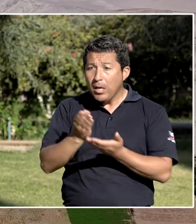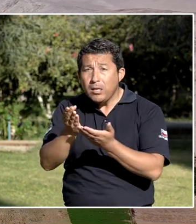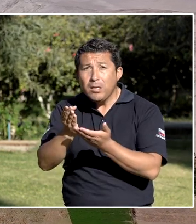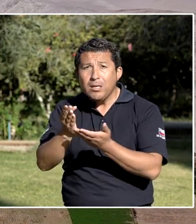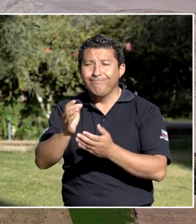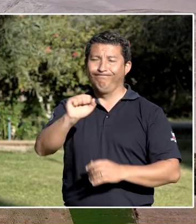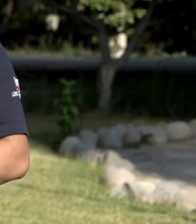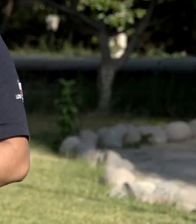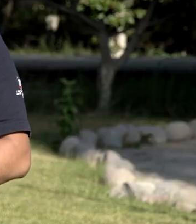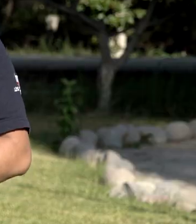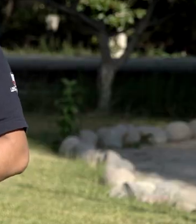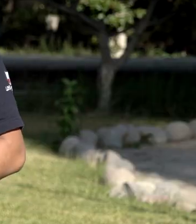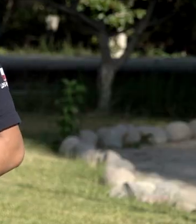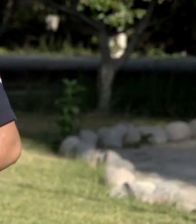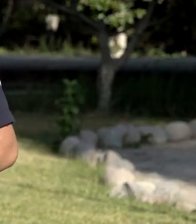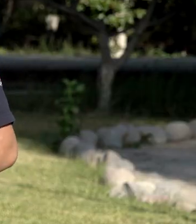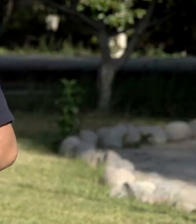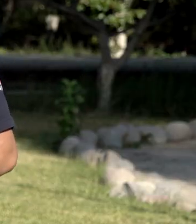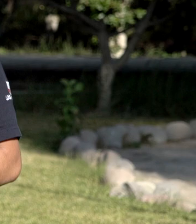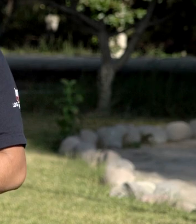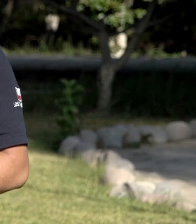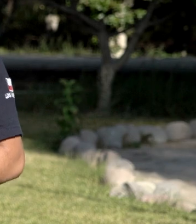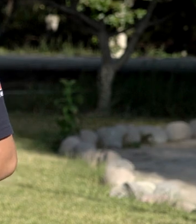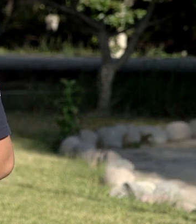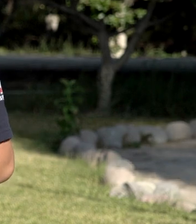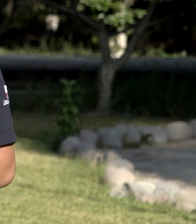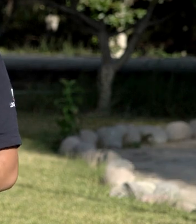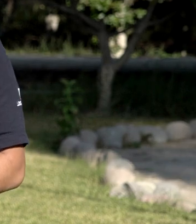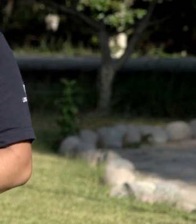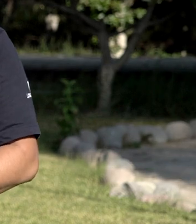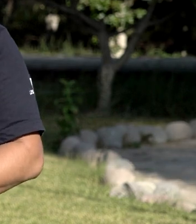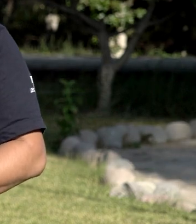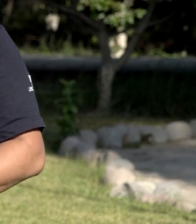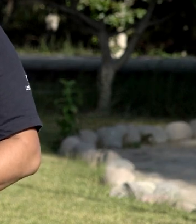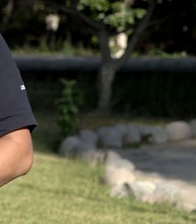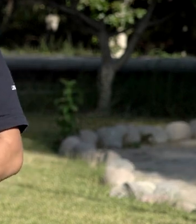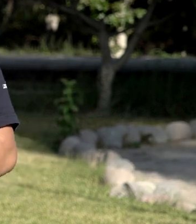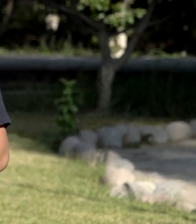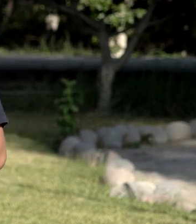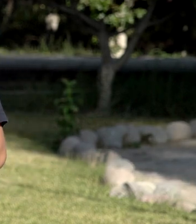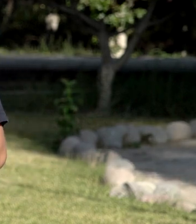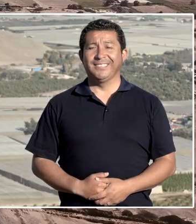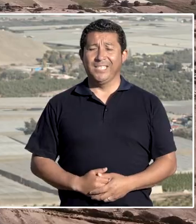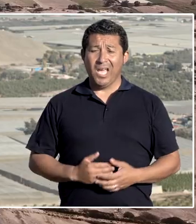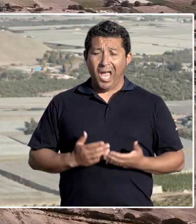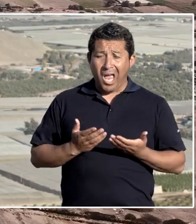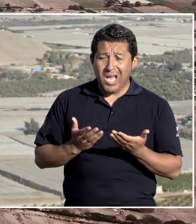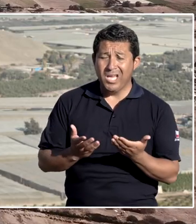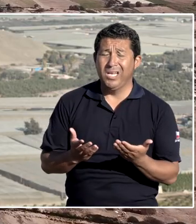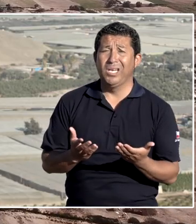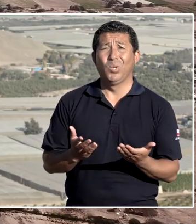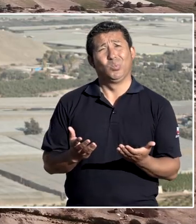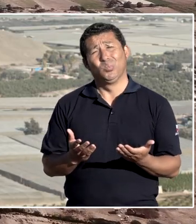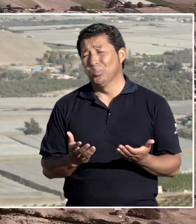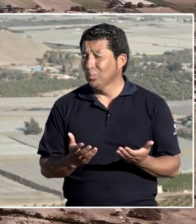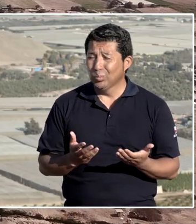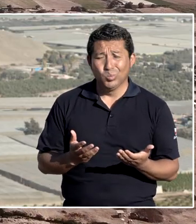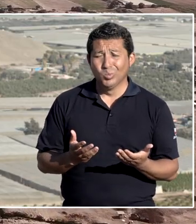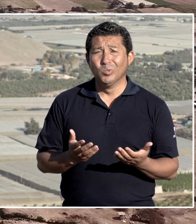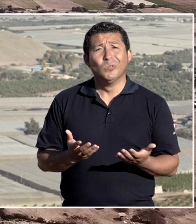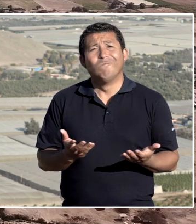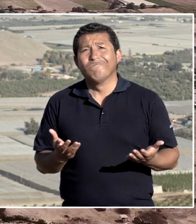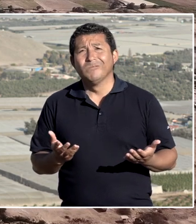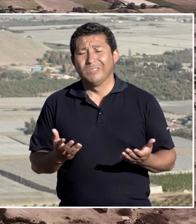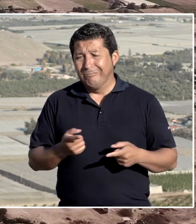aunque en azapa ya es prácticamente imposible encontrar alguno este dramático escenario